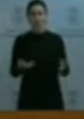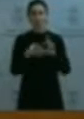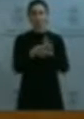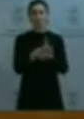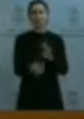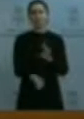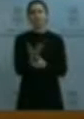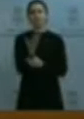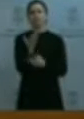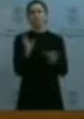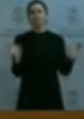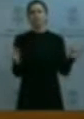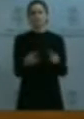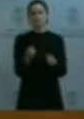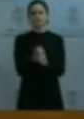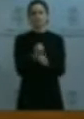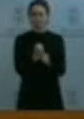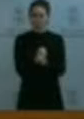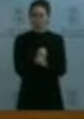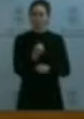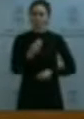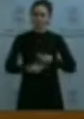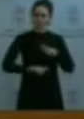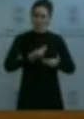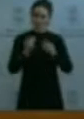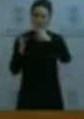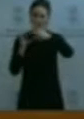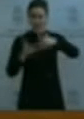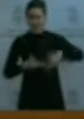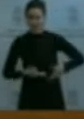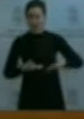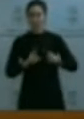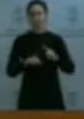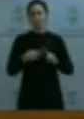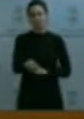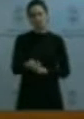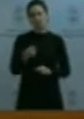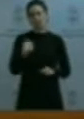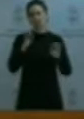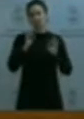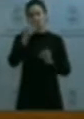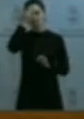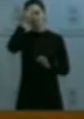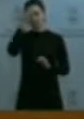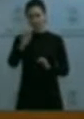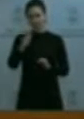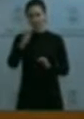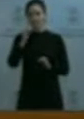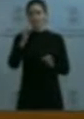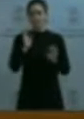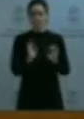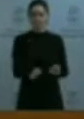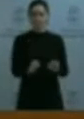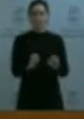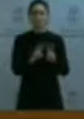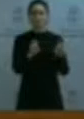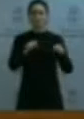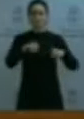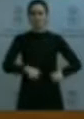realización de un censo. Y luego ya llegamos, por fin, a lo que son temas que ya se han visto aquí, asesoría